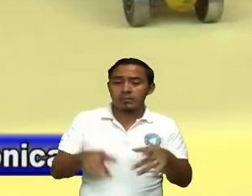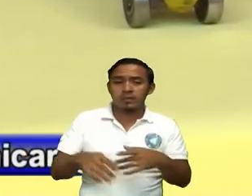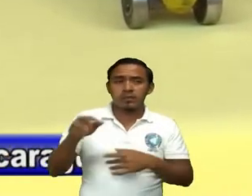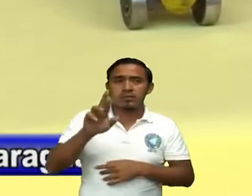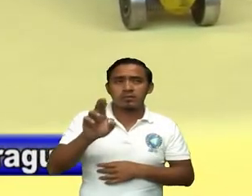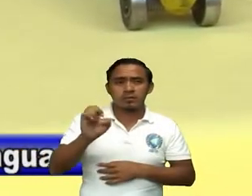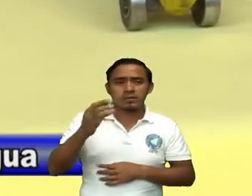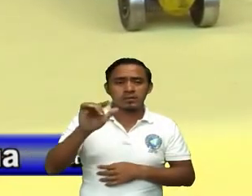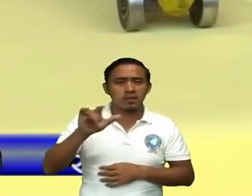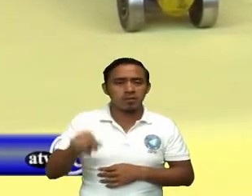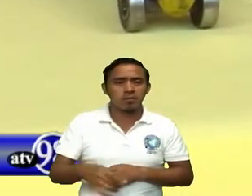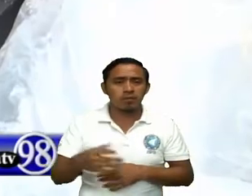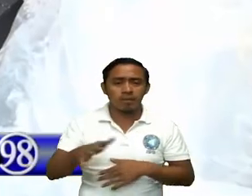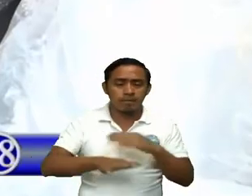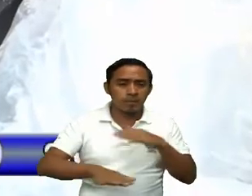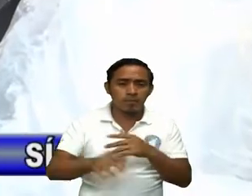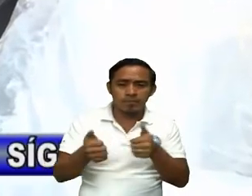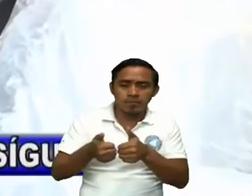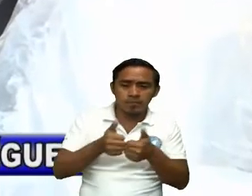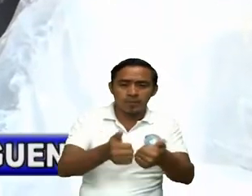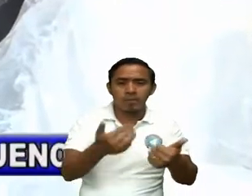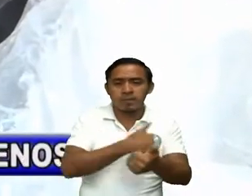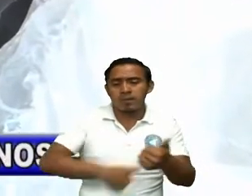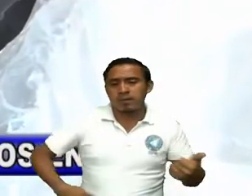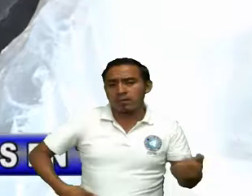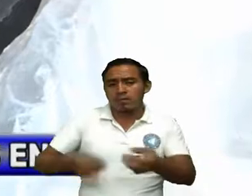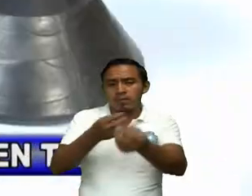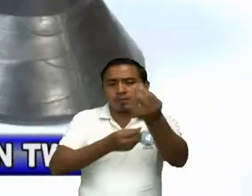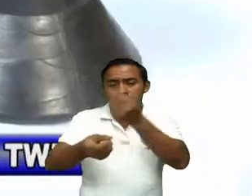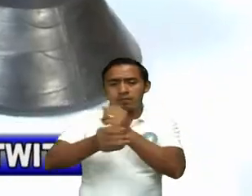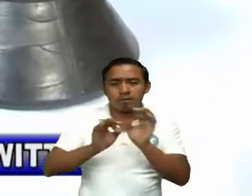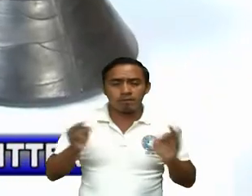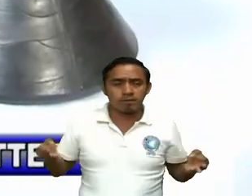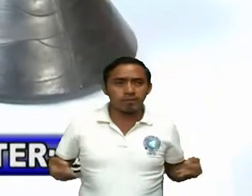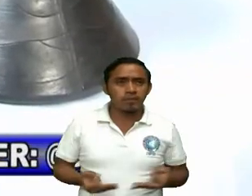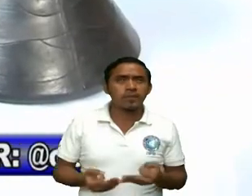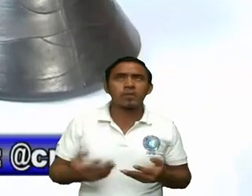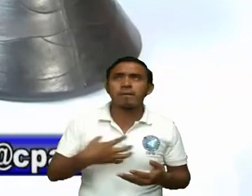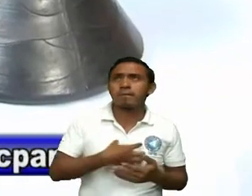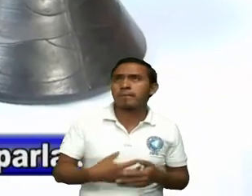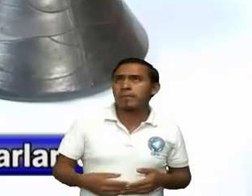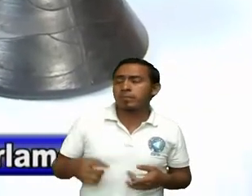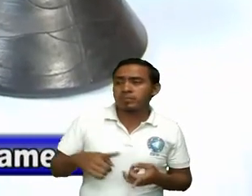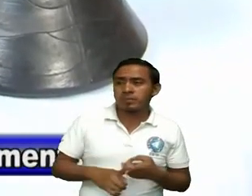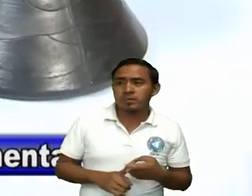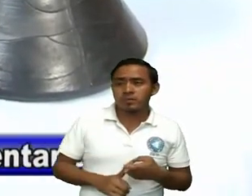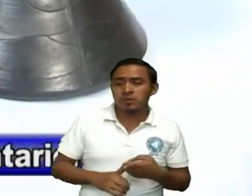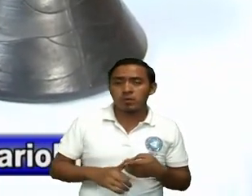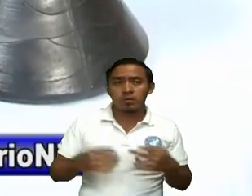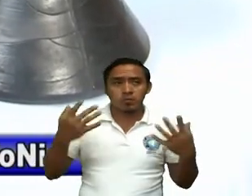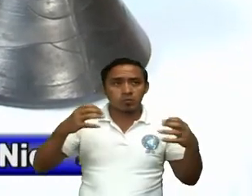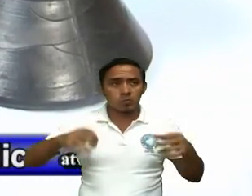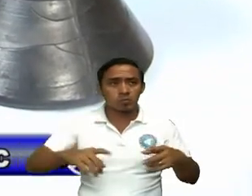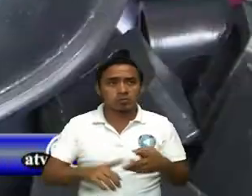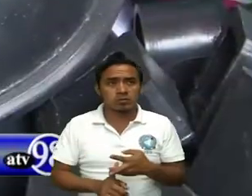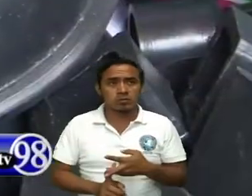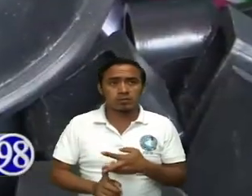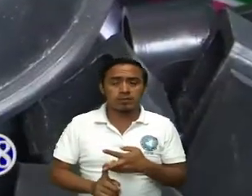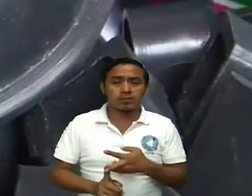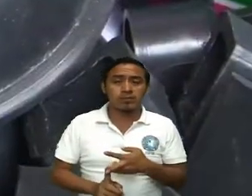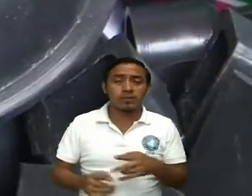base reciben el acompañamiento del Ministerio de la Economía Familiar, tanto en lo referido a medios de producción como en